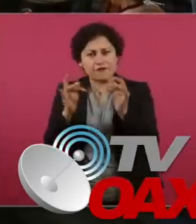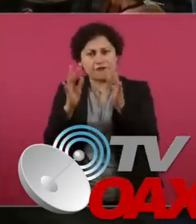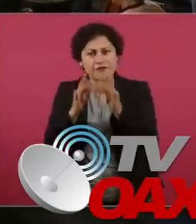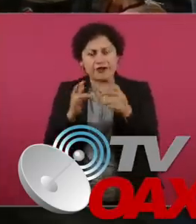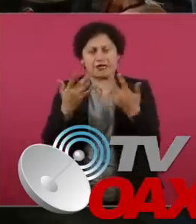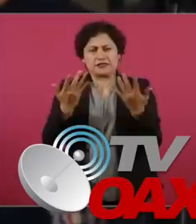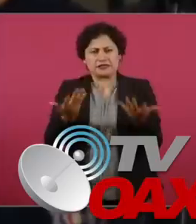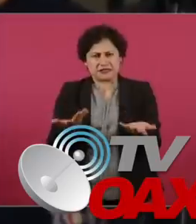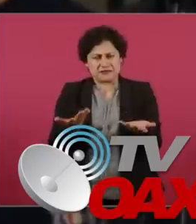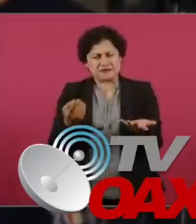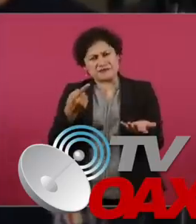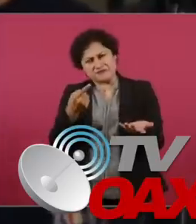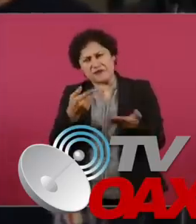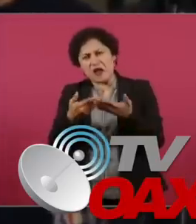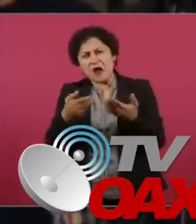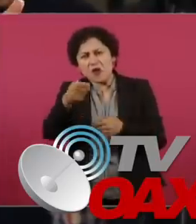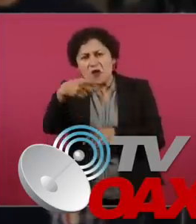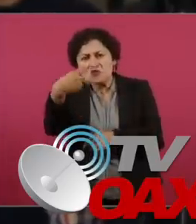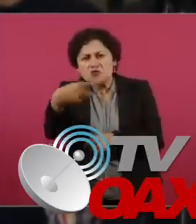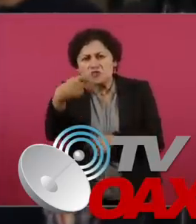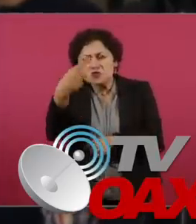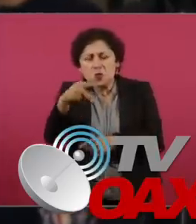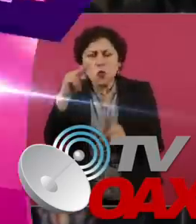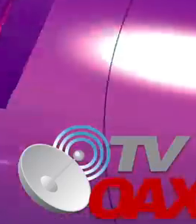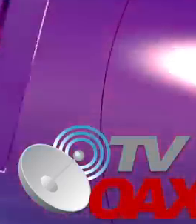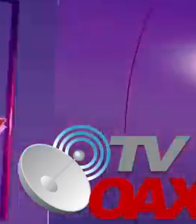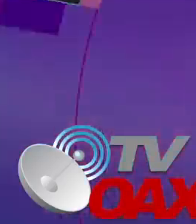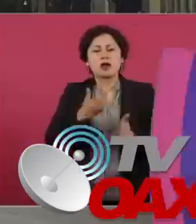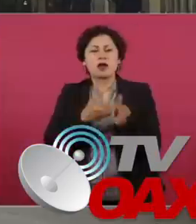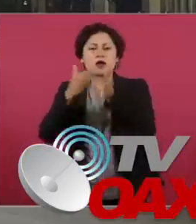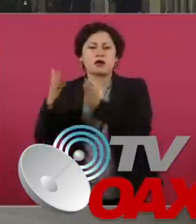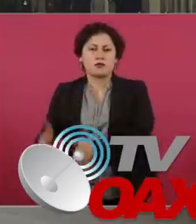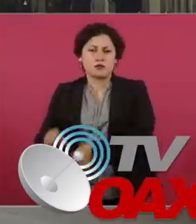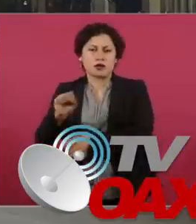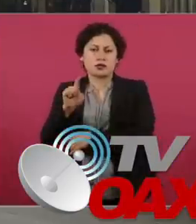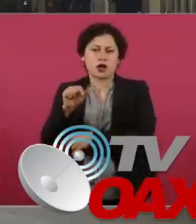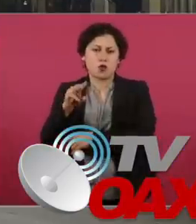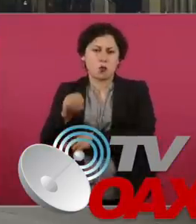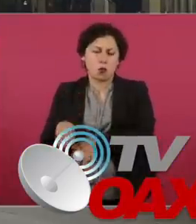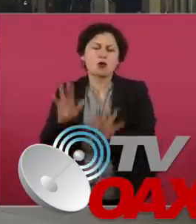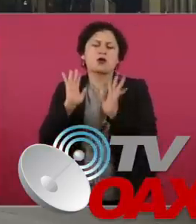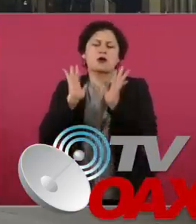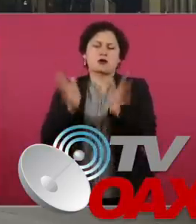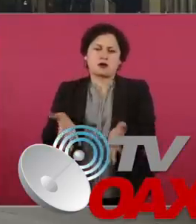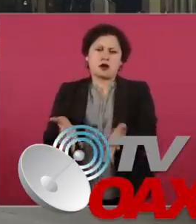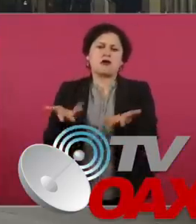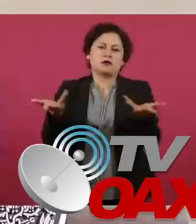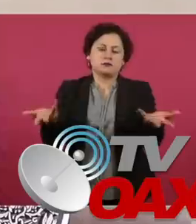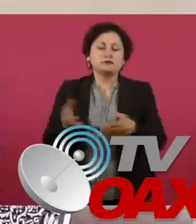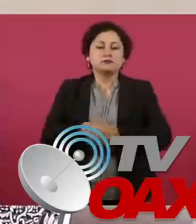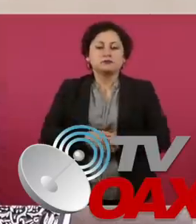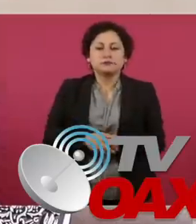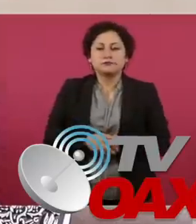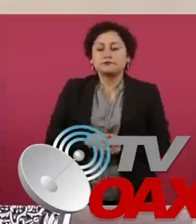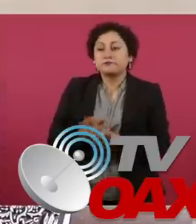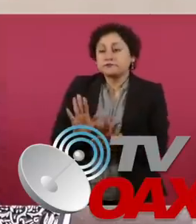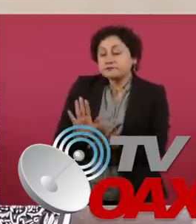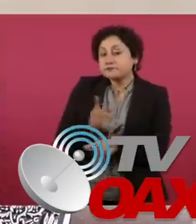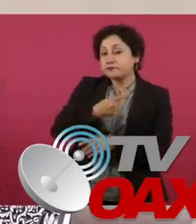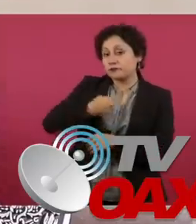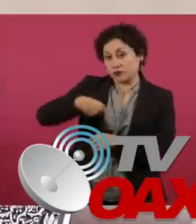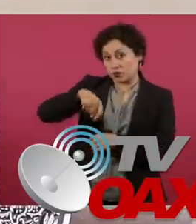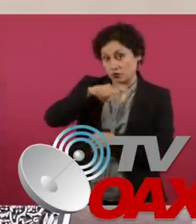gobierno de México ante estos nuevos escenarios? Bueno, nosotros vamos a seguir manteniendo